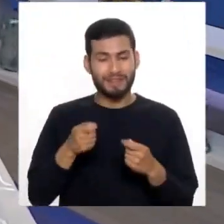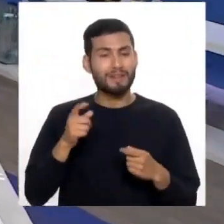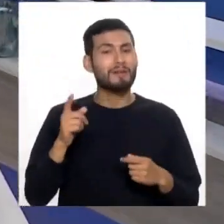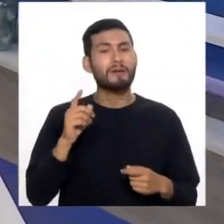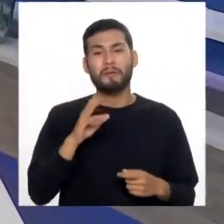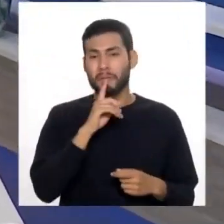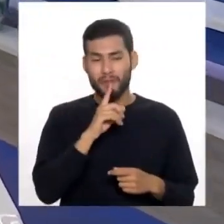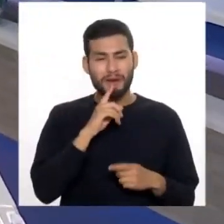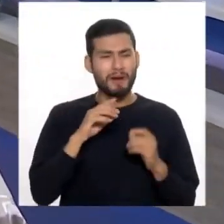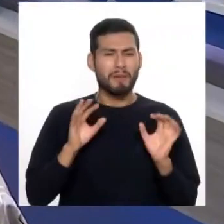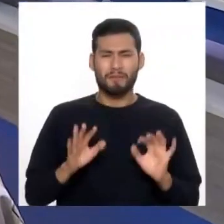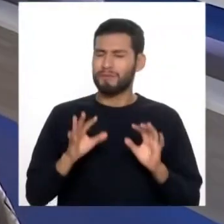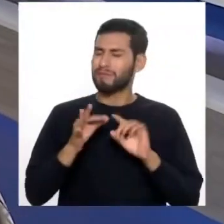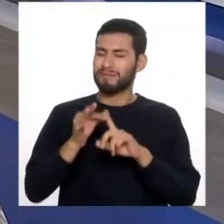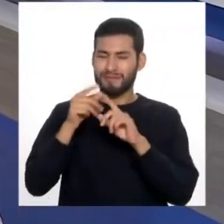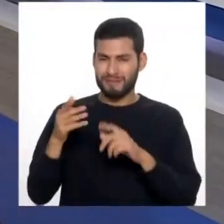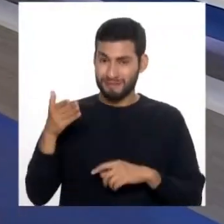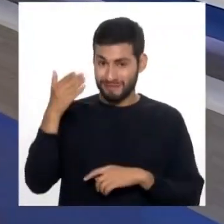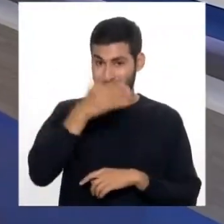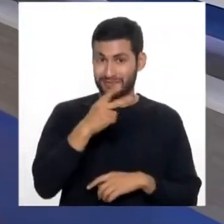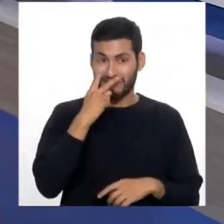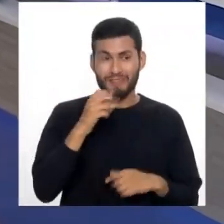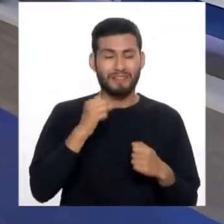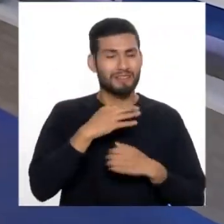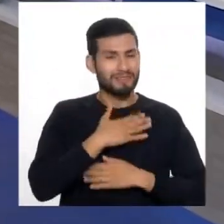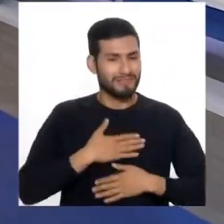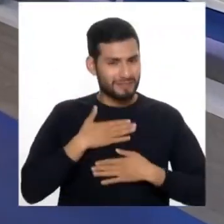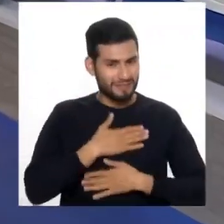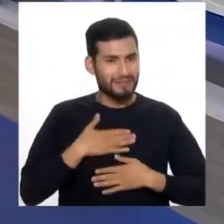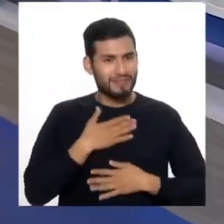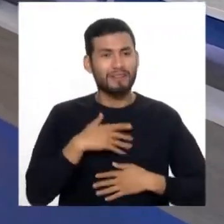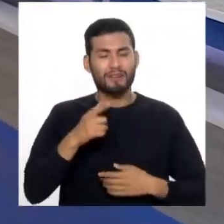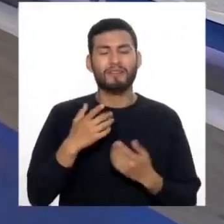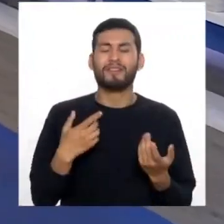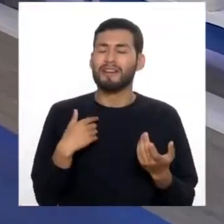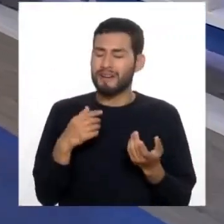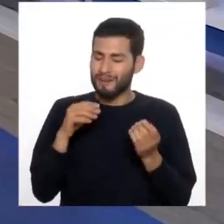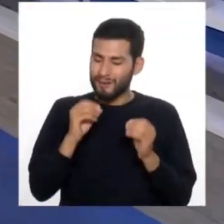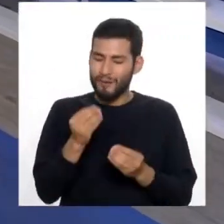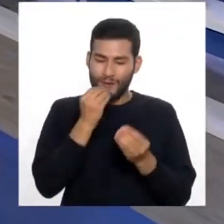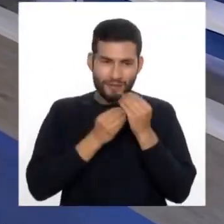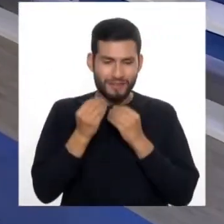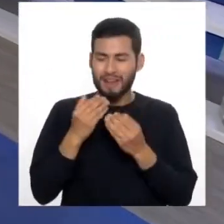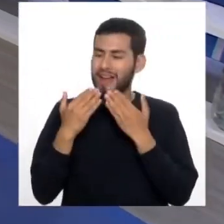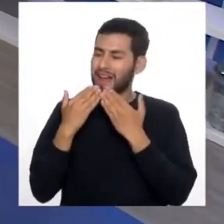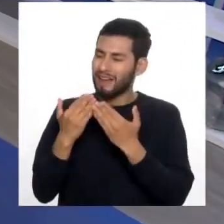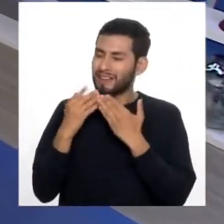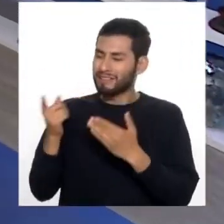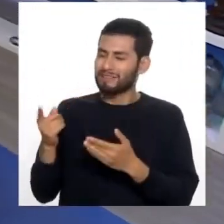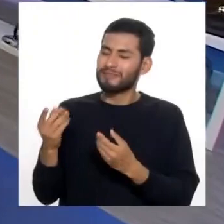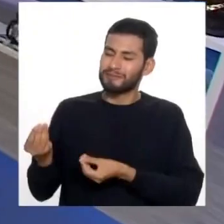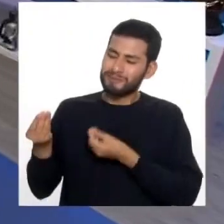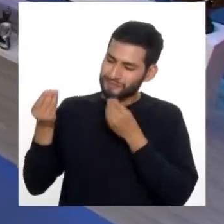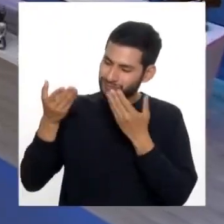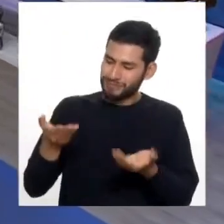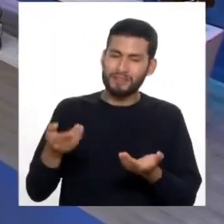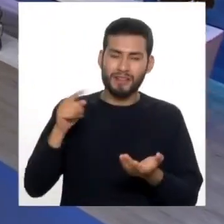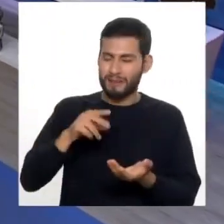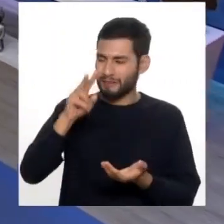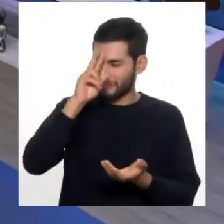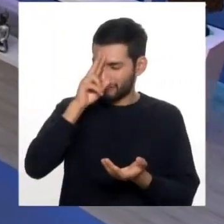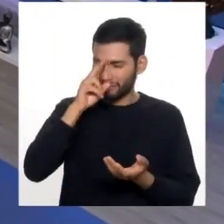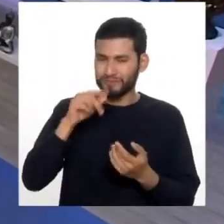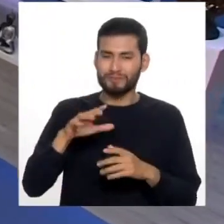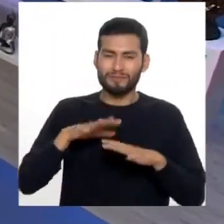padres maravillosos, vayan a Puerto Norte y a disfrutar de nuestra gastronomía. Y gracias, gracias por contribuir a la